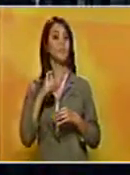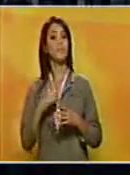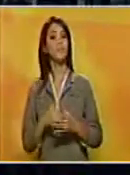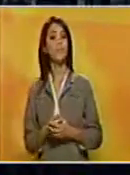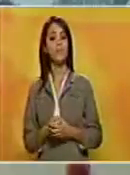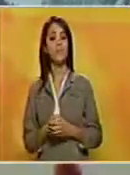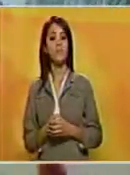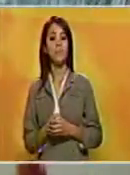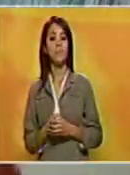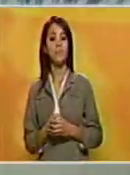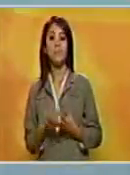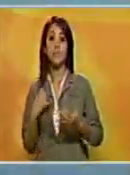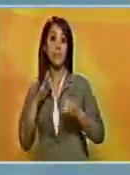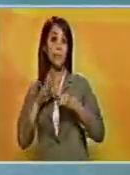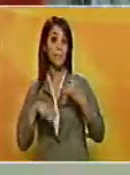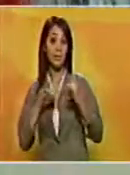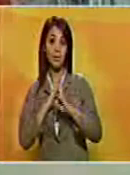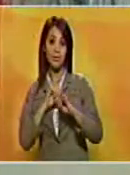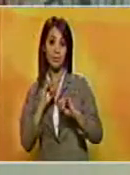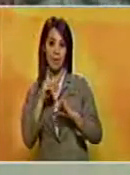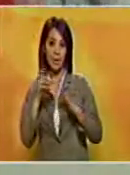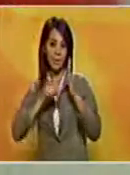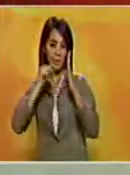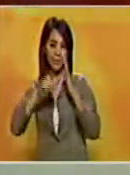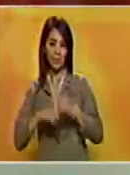de terminar el rodaje de sus escenas.